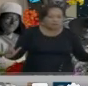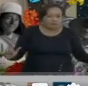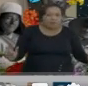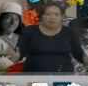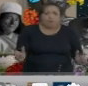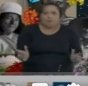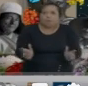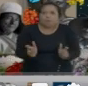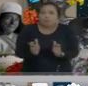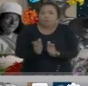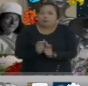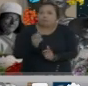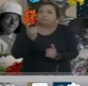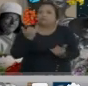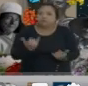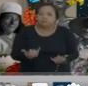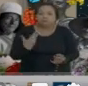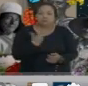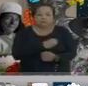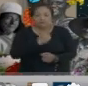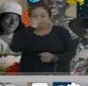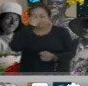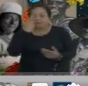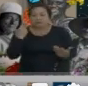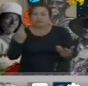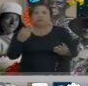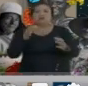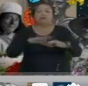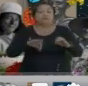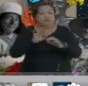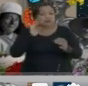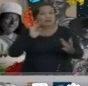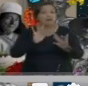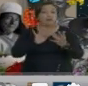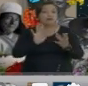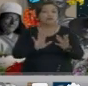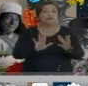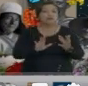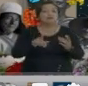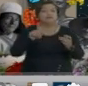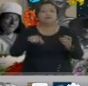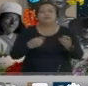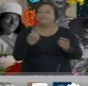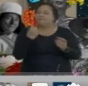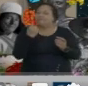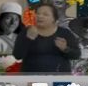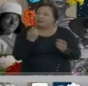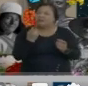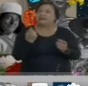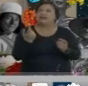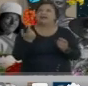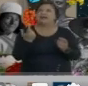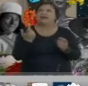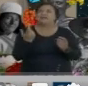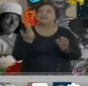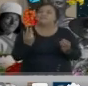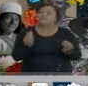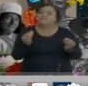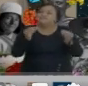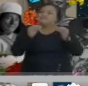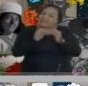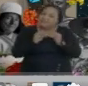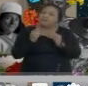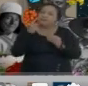aludimos a algo que tiene mucha más proximidad eh No está suficiente bien eh suficientemente bien analizado nosotros